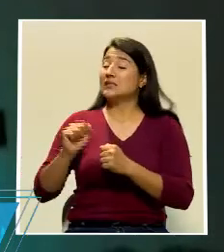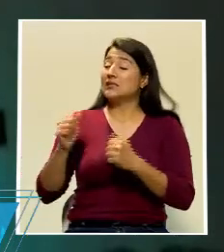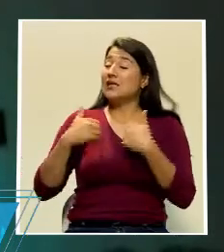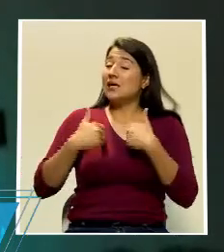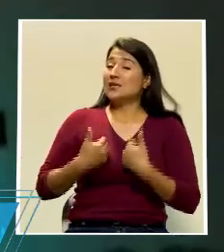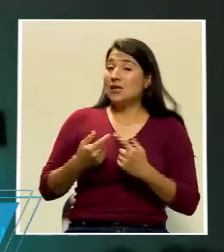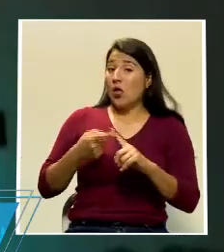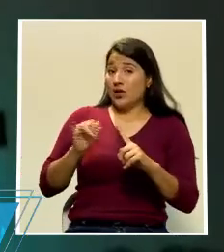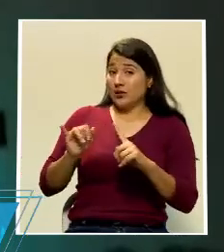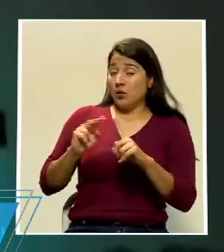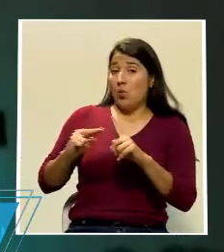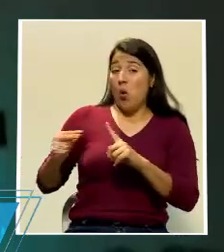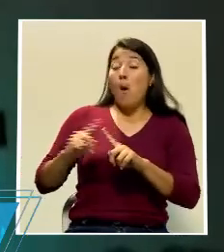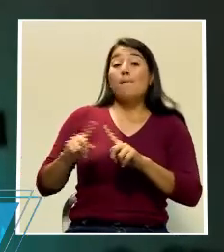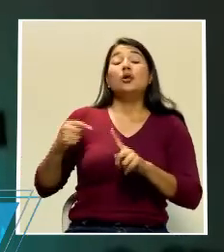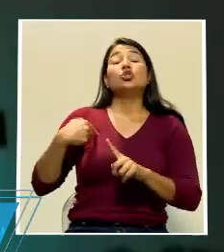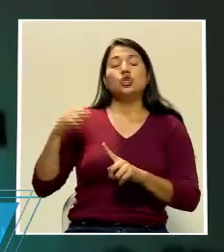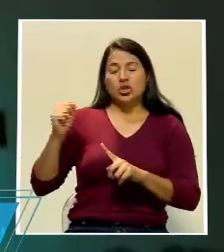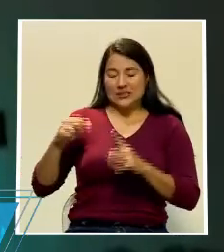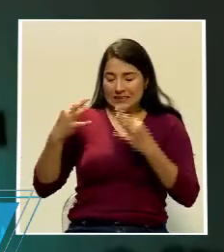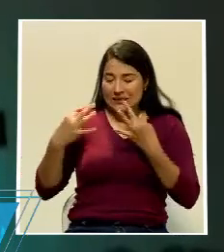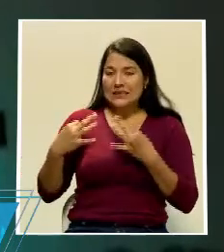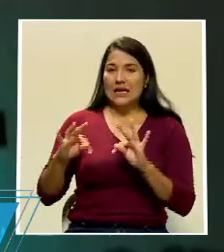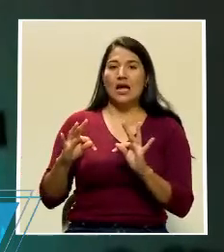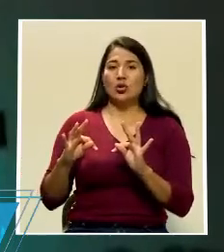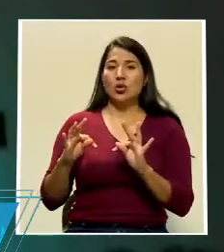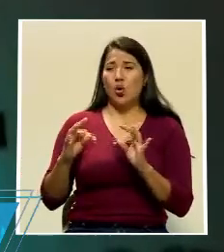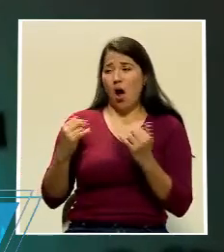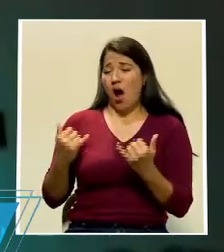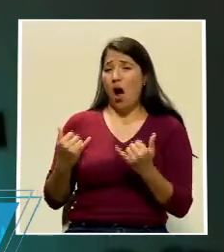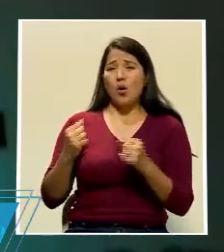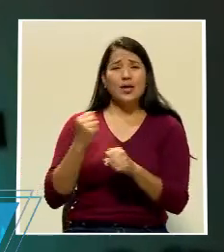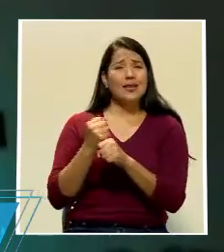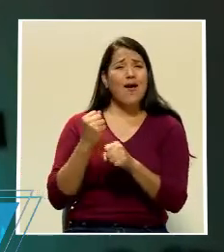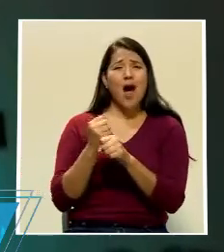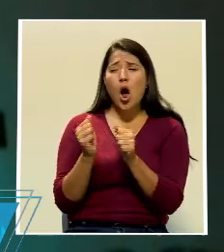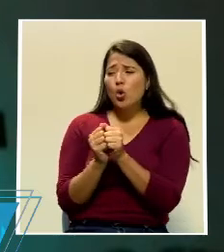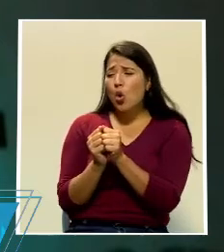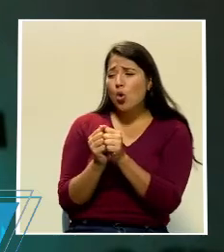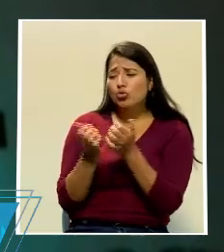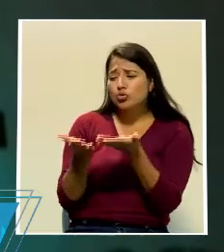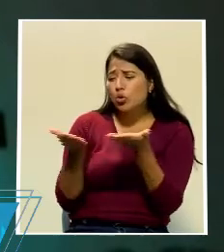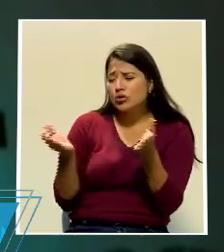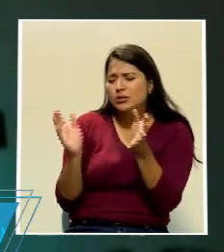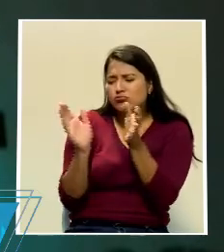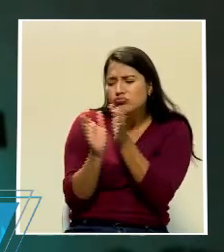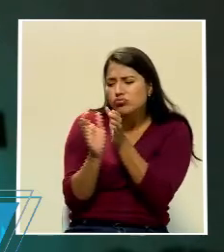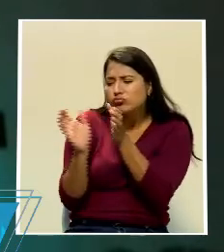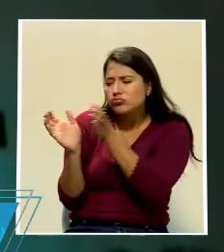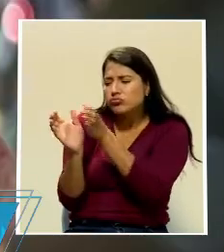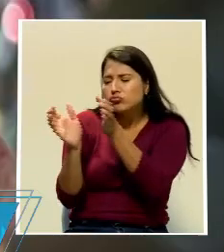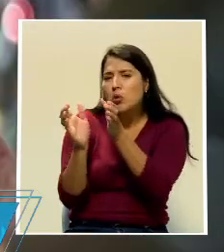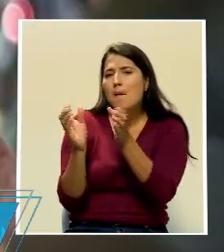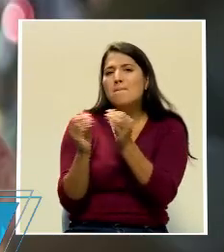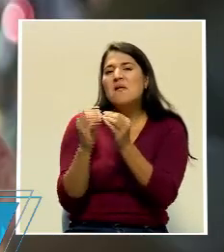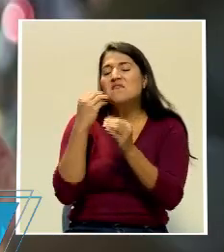ese sentido, pero yo sí he procurado últimamente trabajar con un equipo más liviano.